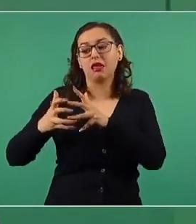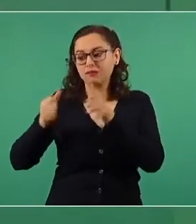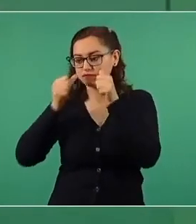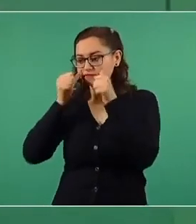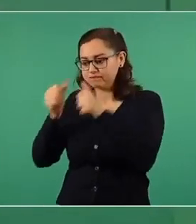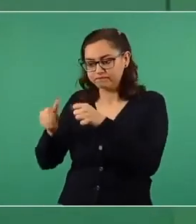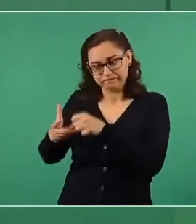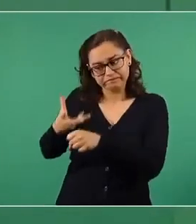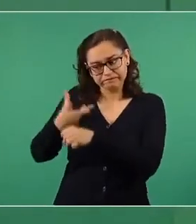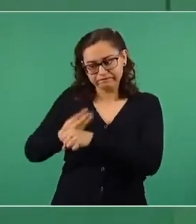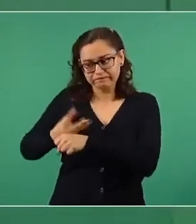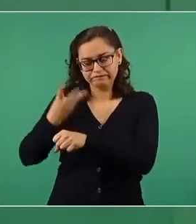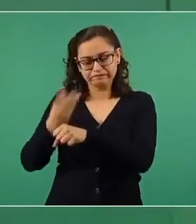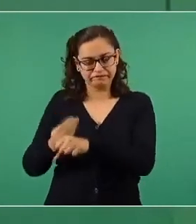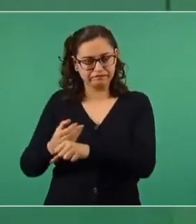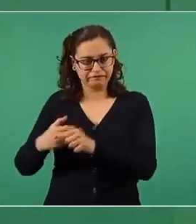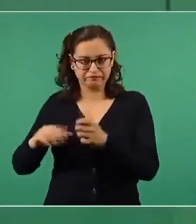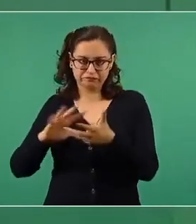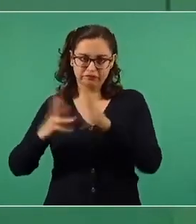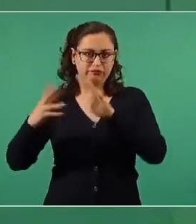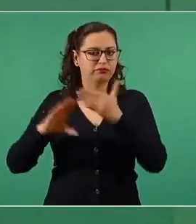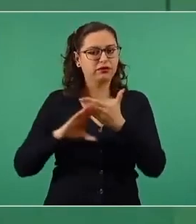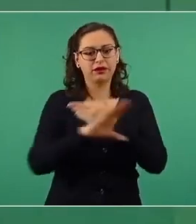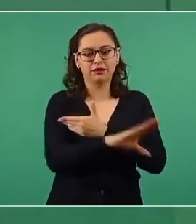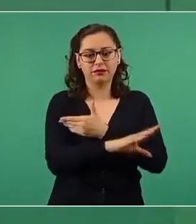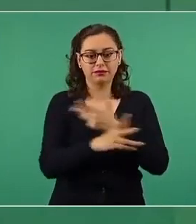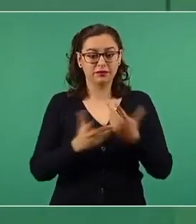no es malo por naturaleza,